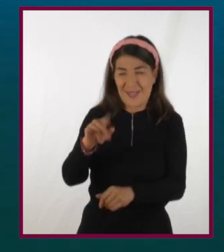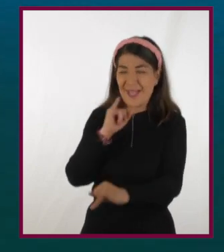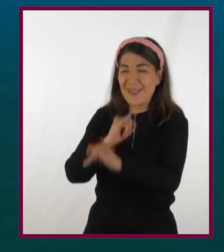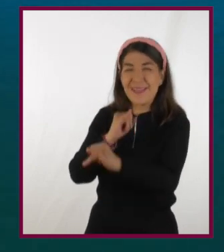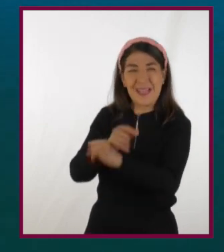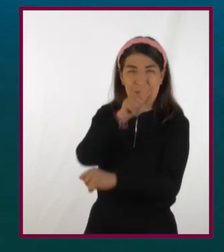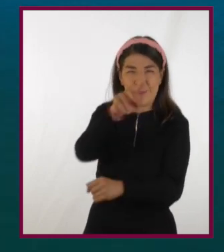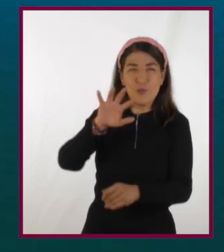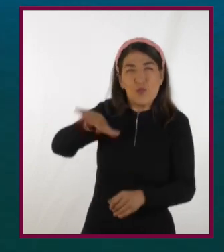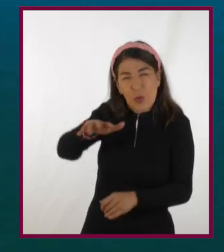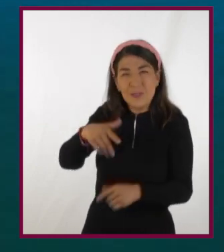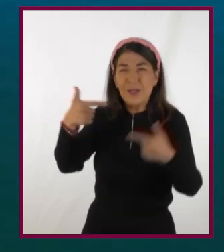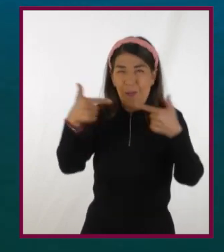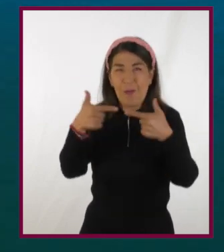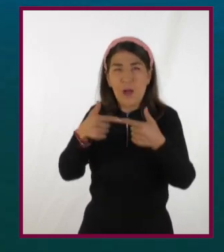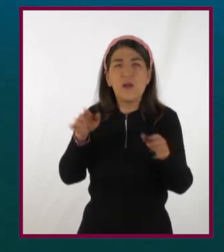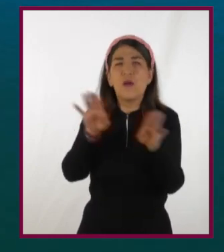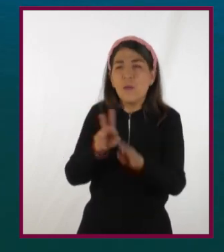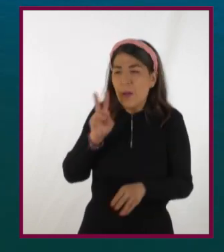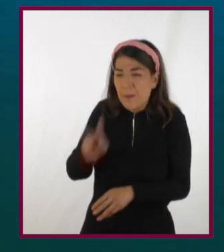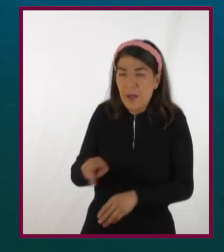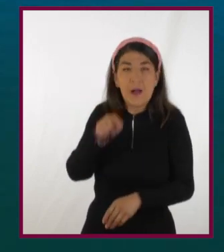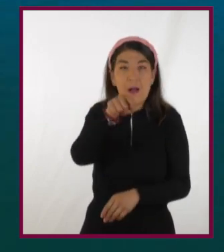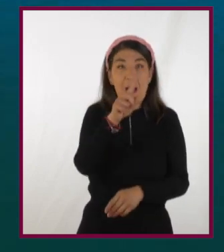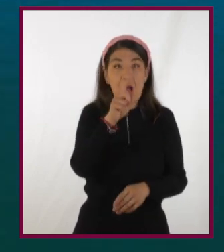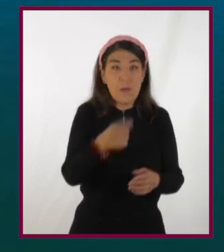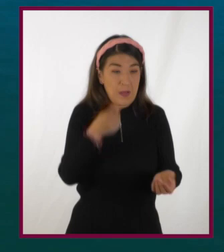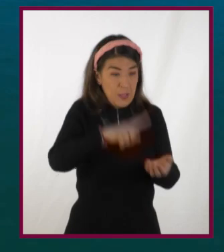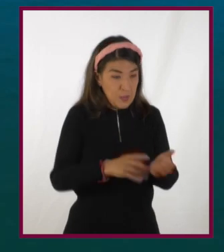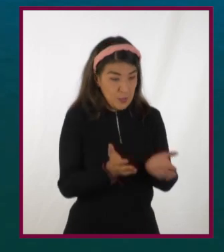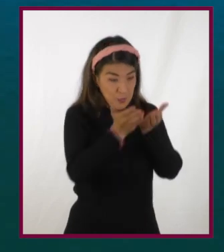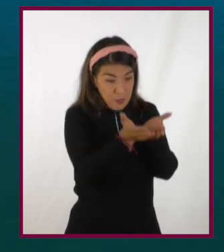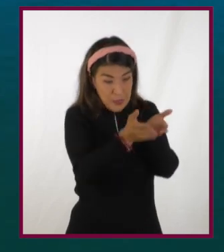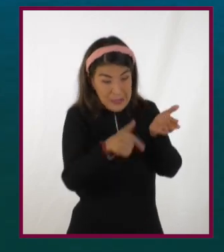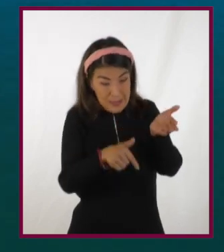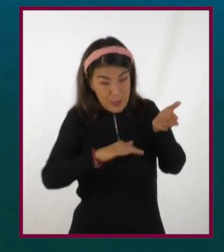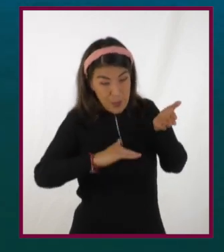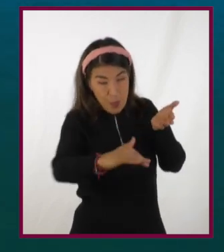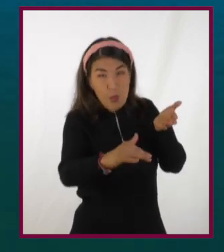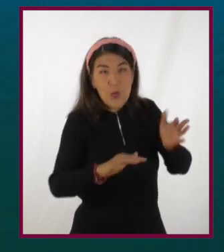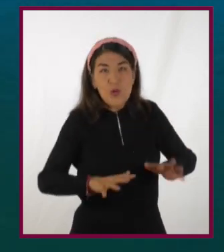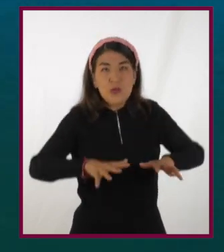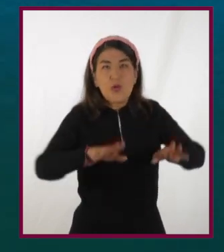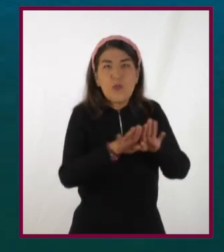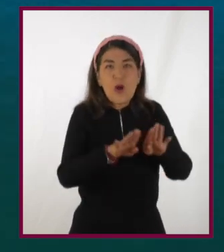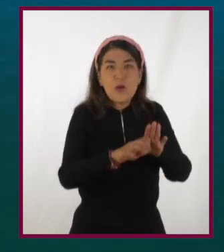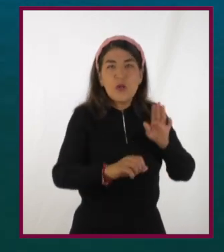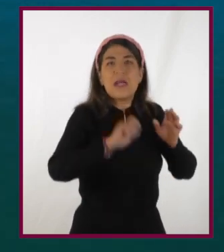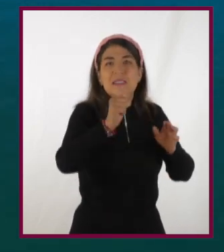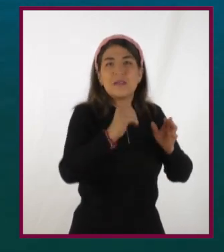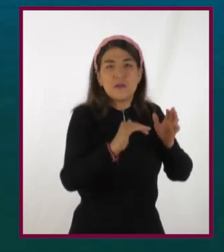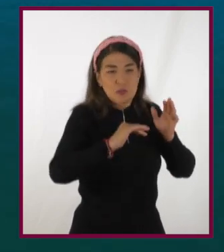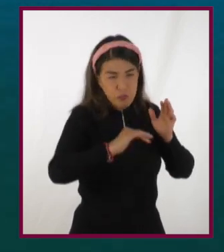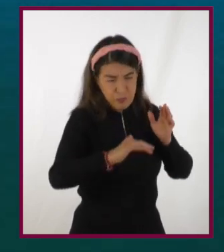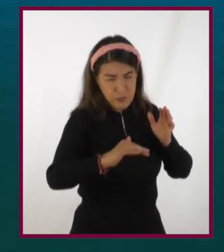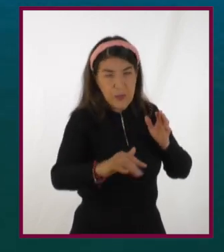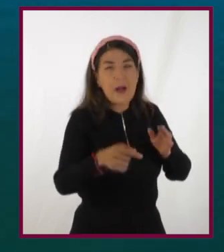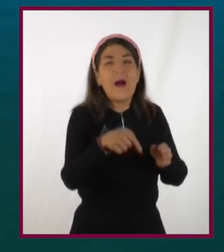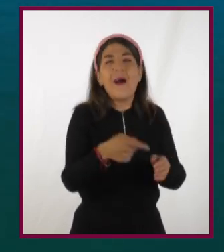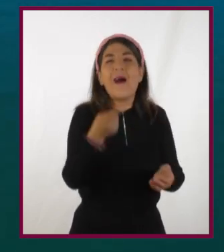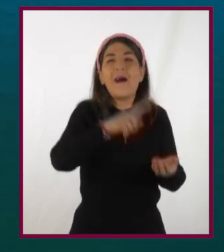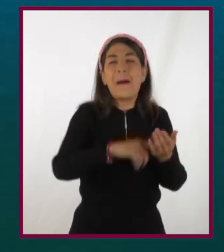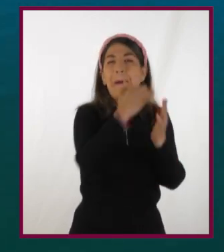y ve fotos, cuando el agua está pasando muy rápido sobre la superficie de la propela, entonces la presión baja